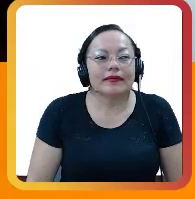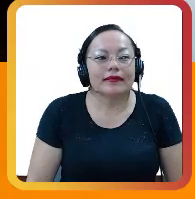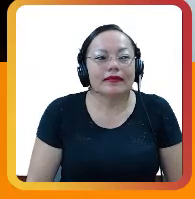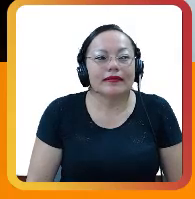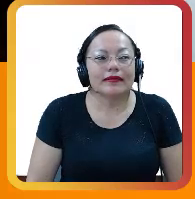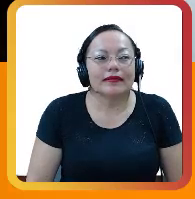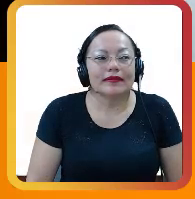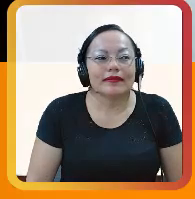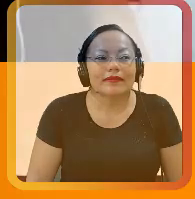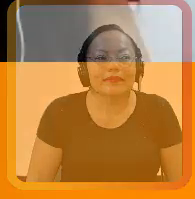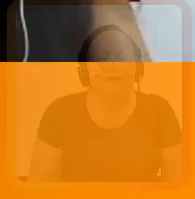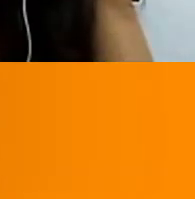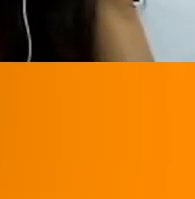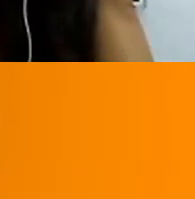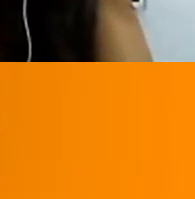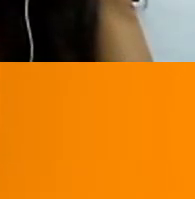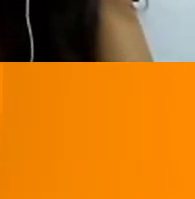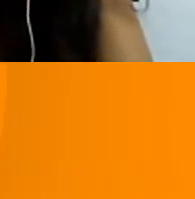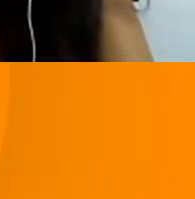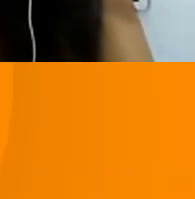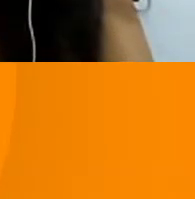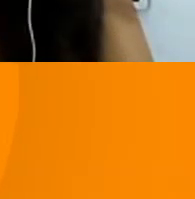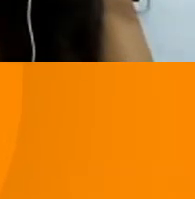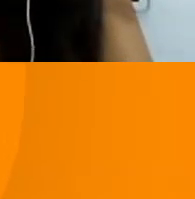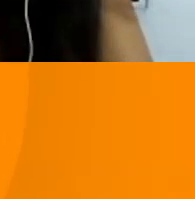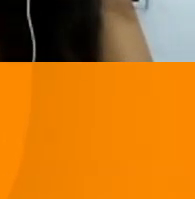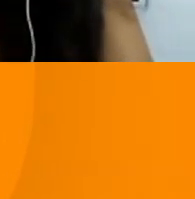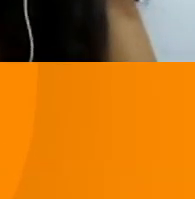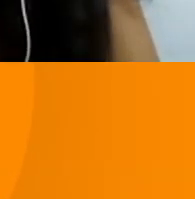Otro datico, vamos a ver. Por aquí.